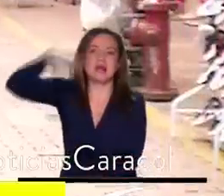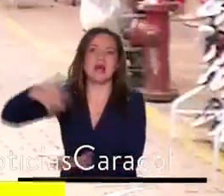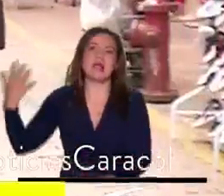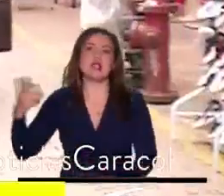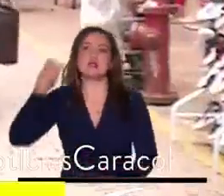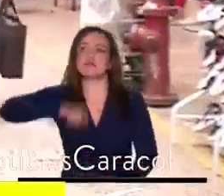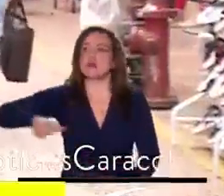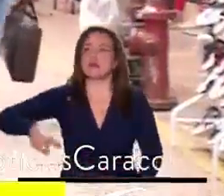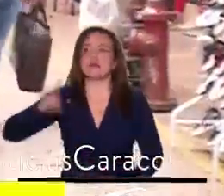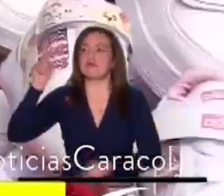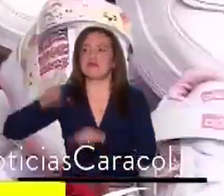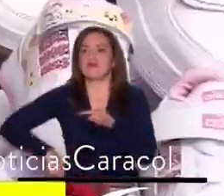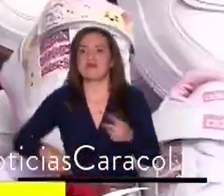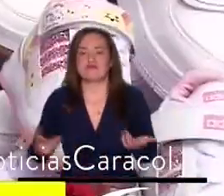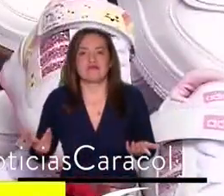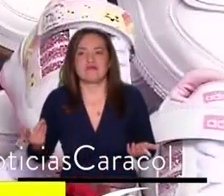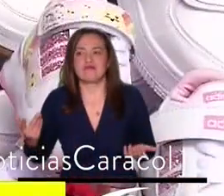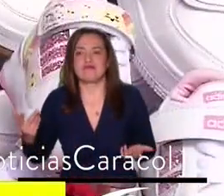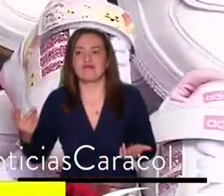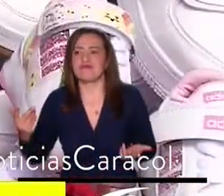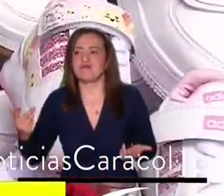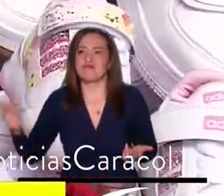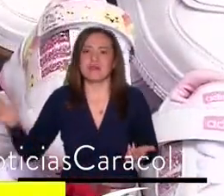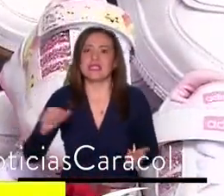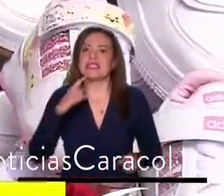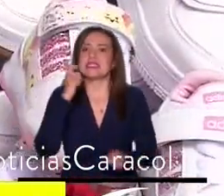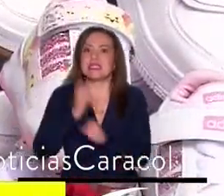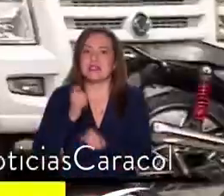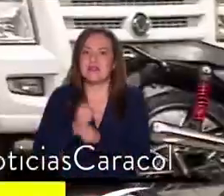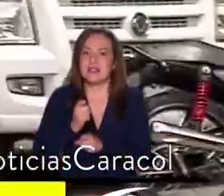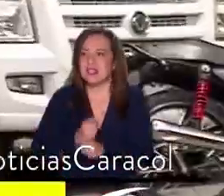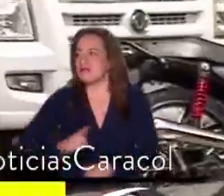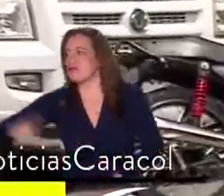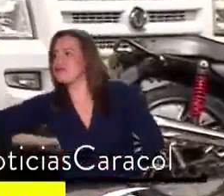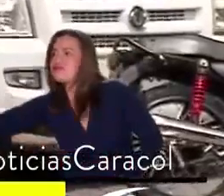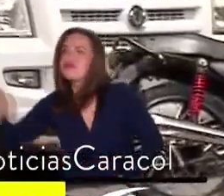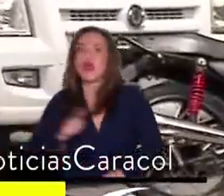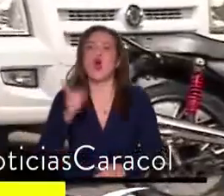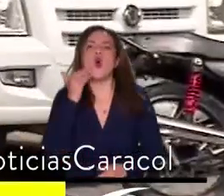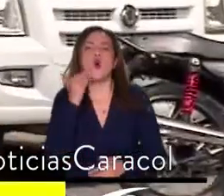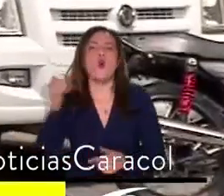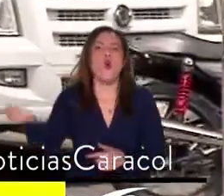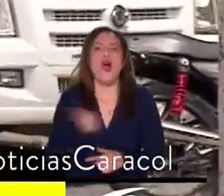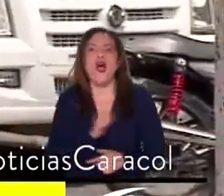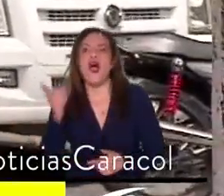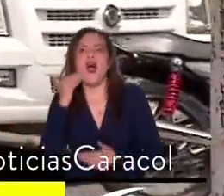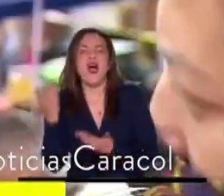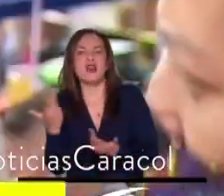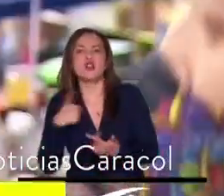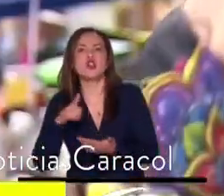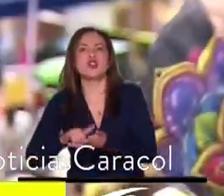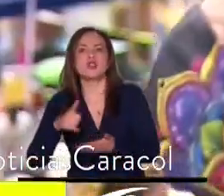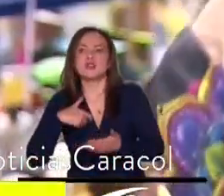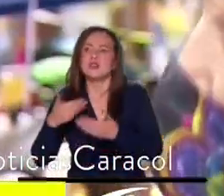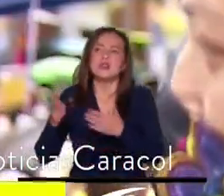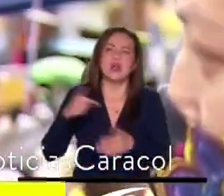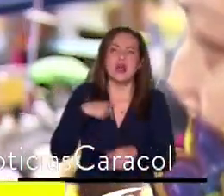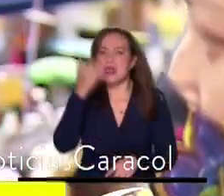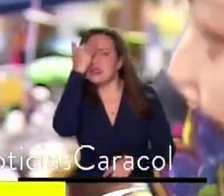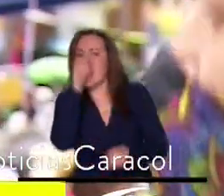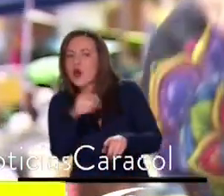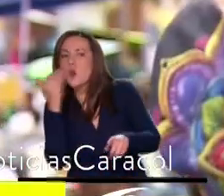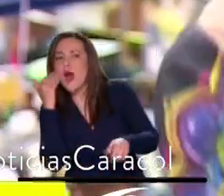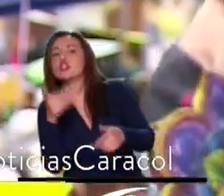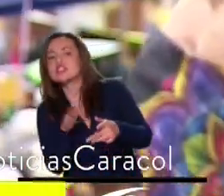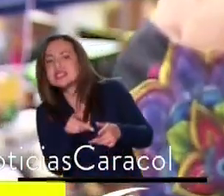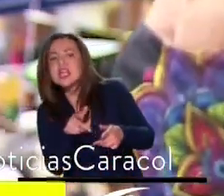poder viajar, o sea, van a tener mucha dificultad para los viajes, para decir cuándo puedo ir, cuándo abre el señor que me vende mi producto, cuándo no